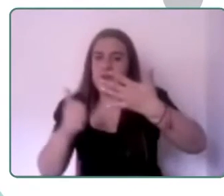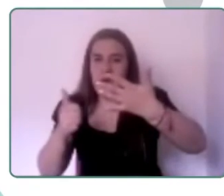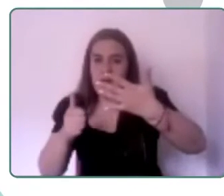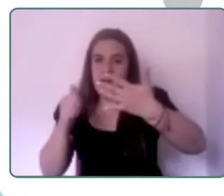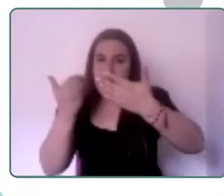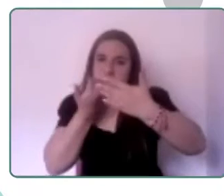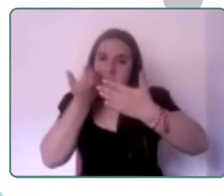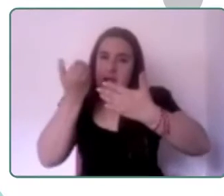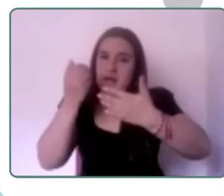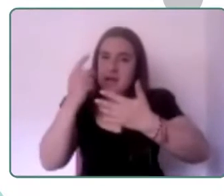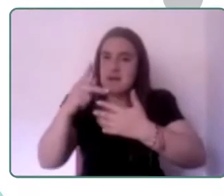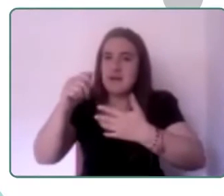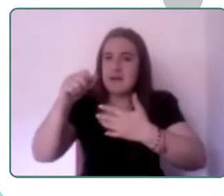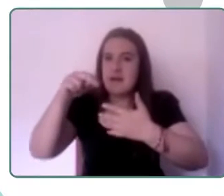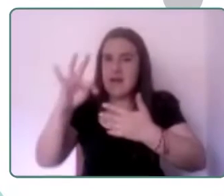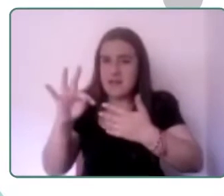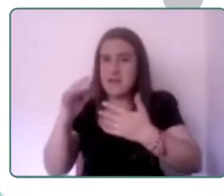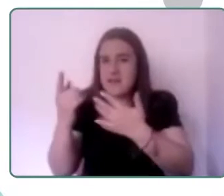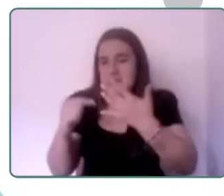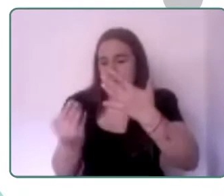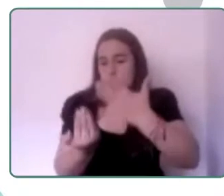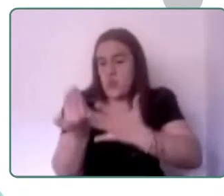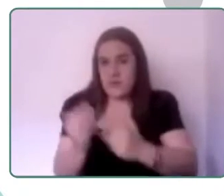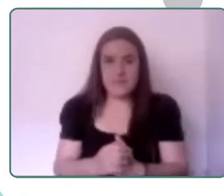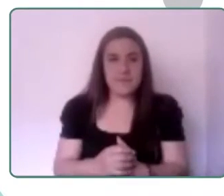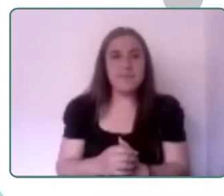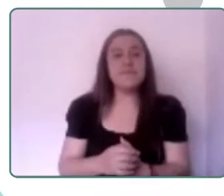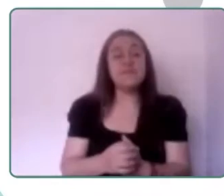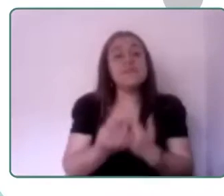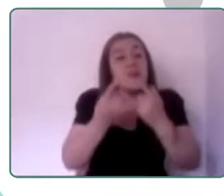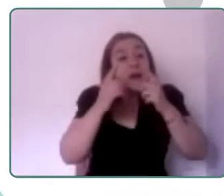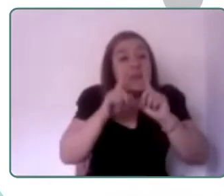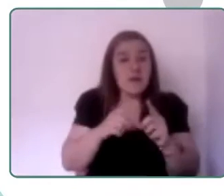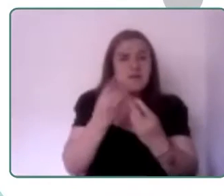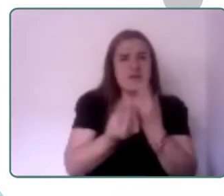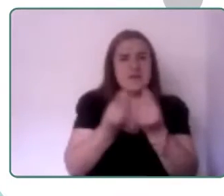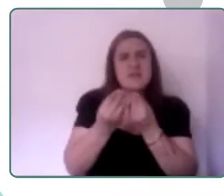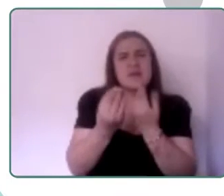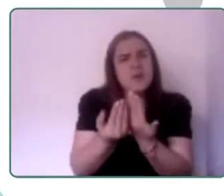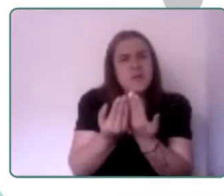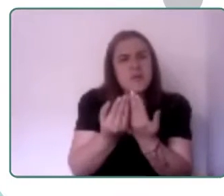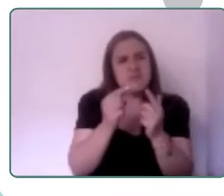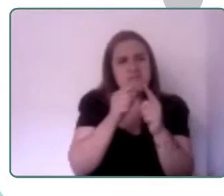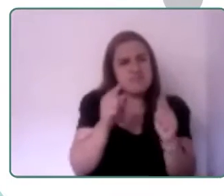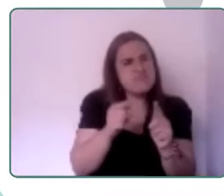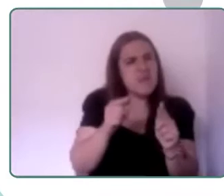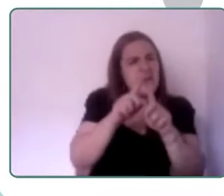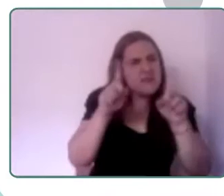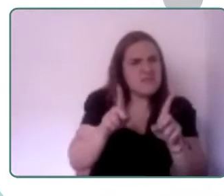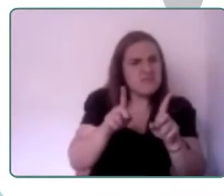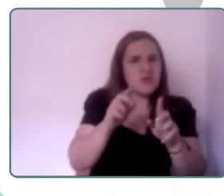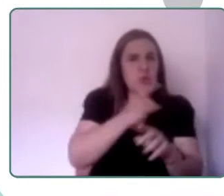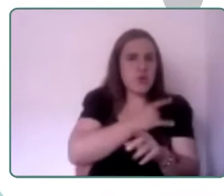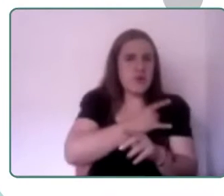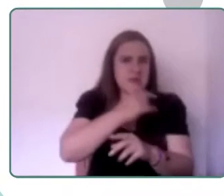como categoría emergente. También revisamos el marco contextual de la UCM en su plan de desarrollo